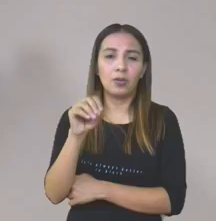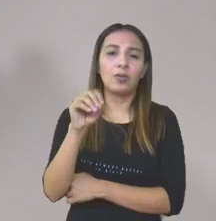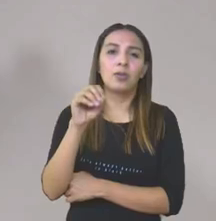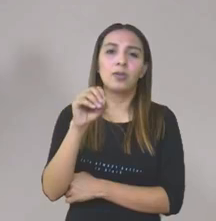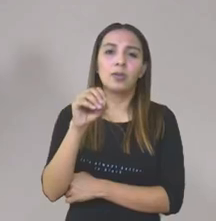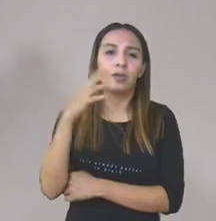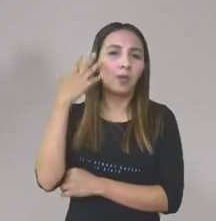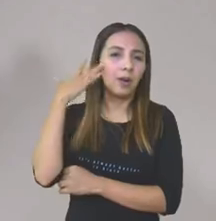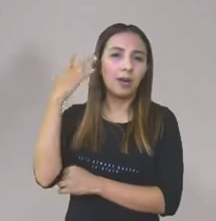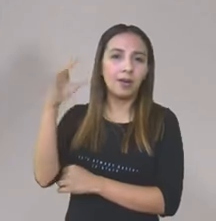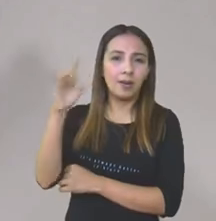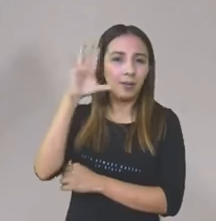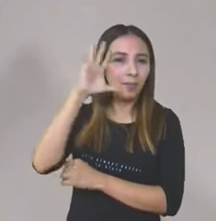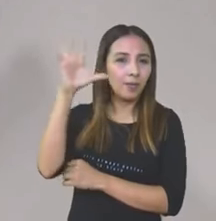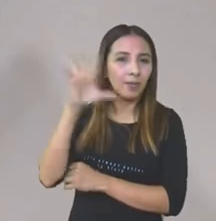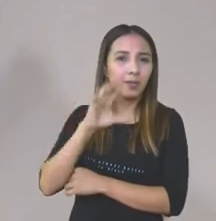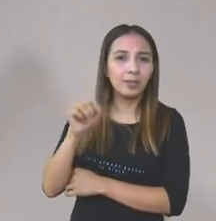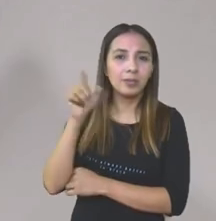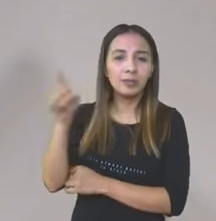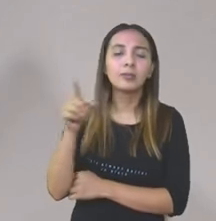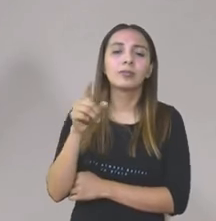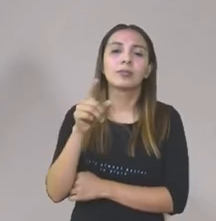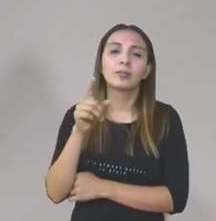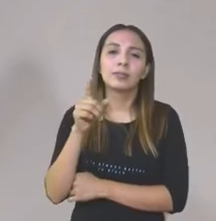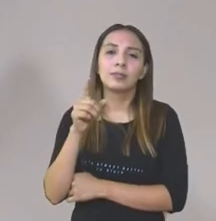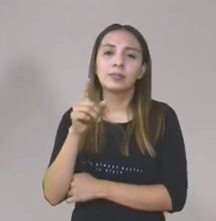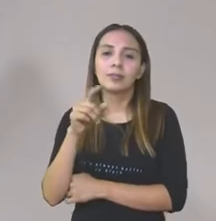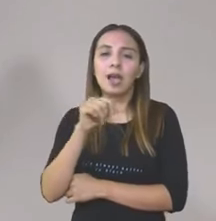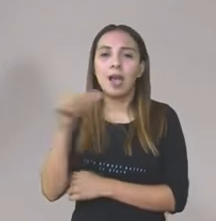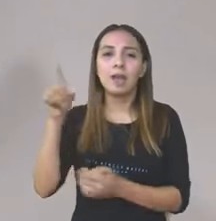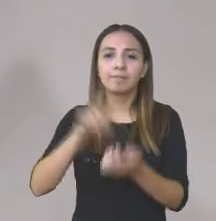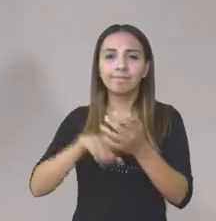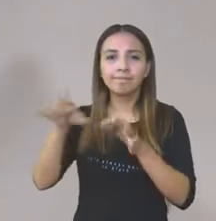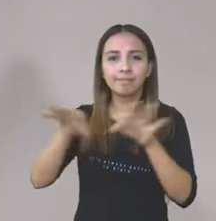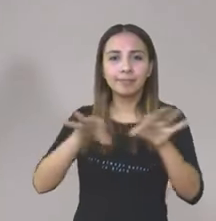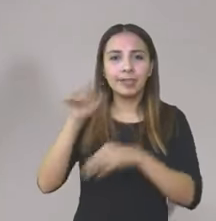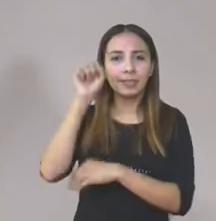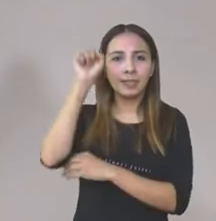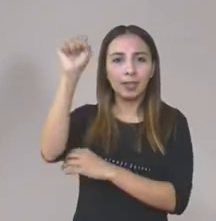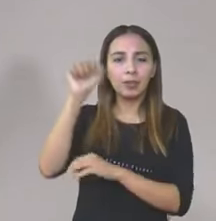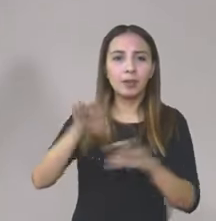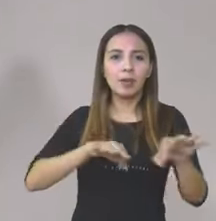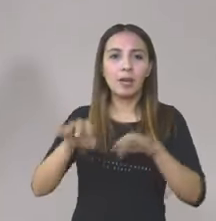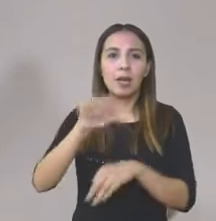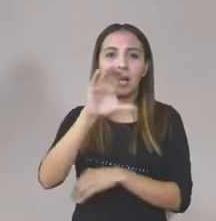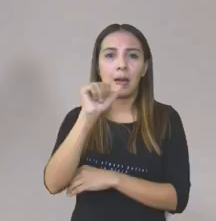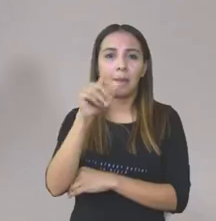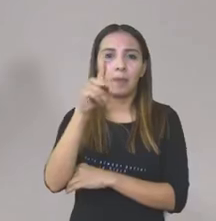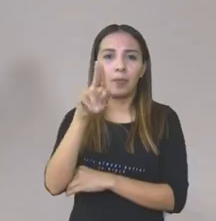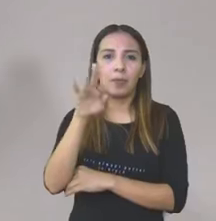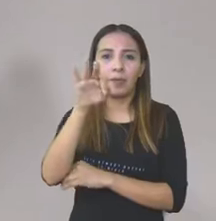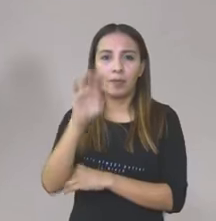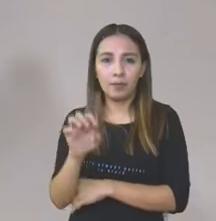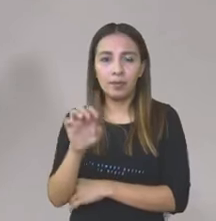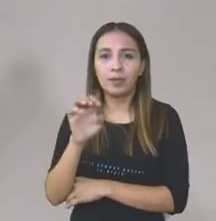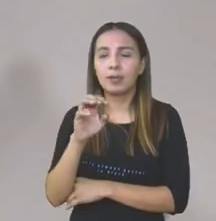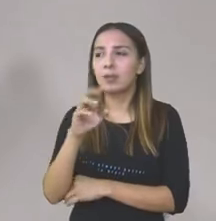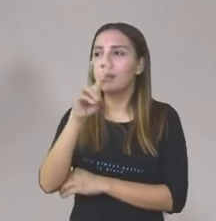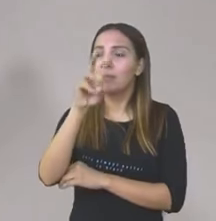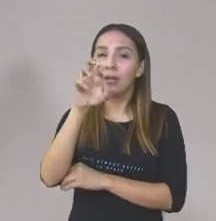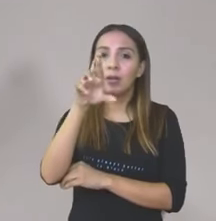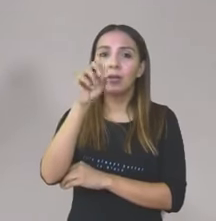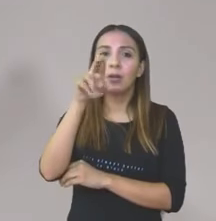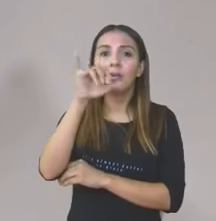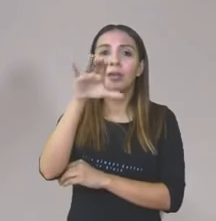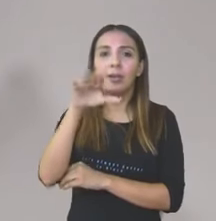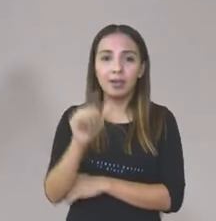desde Cuernavaca, Morelos, empleado del Sindicato de Trabajadores de Caminos y Puentes Federales de Capufe, Verónica